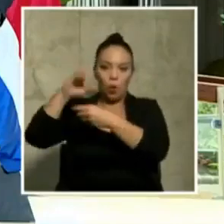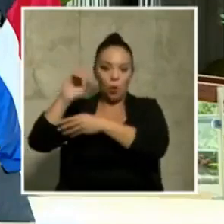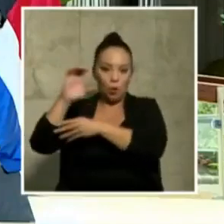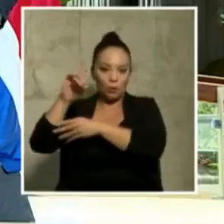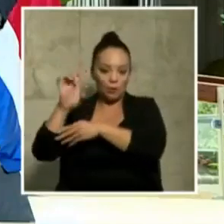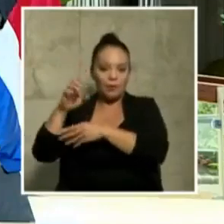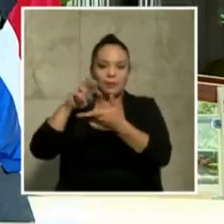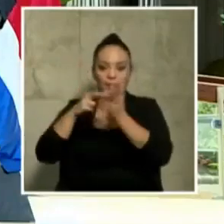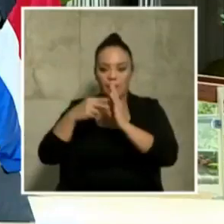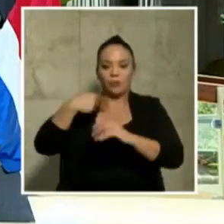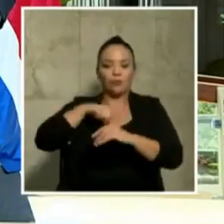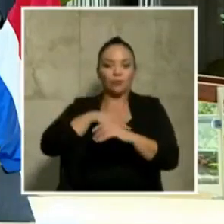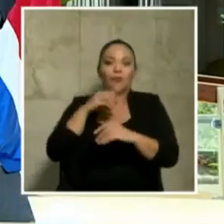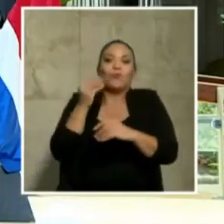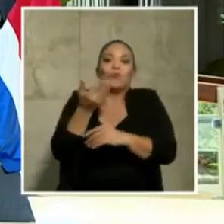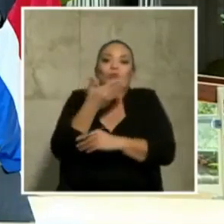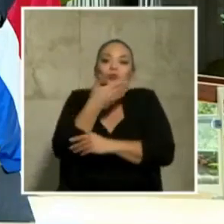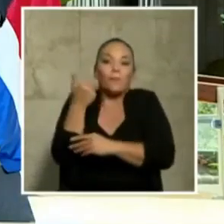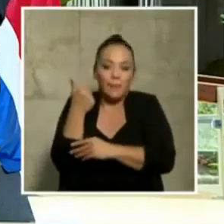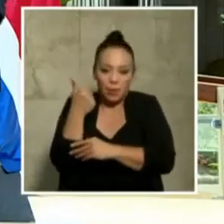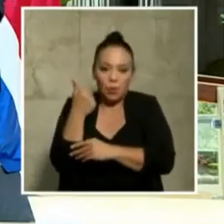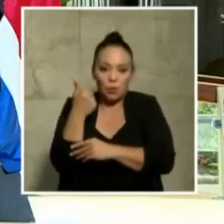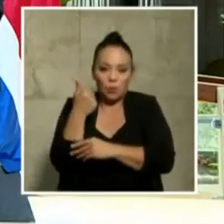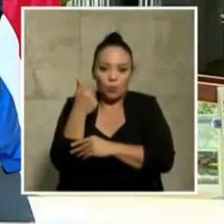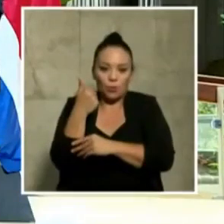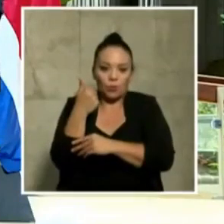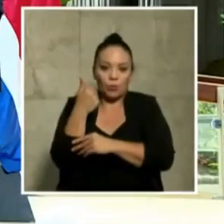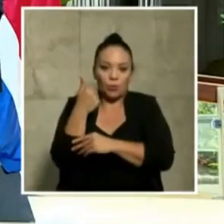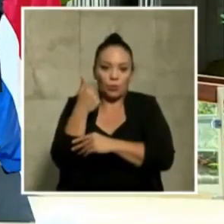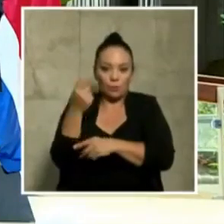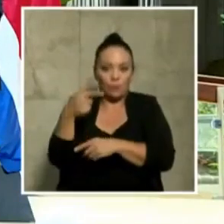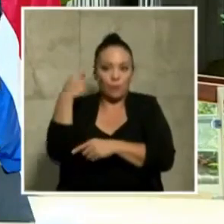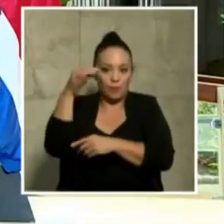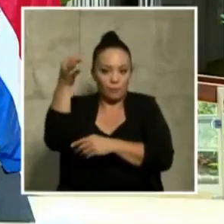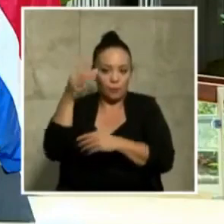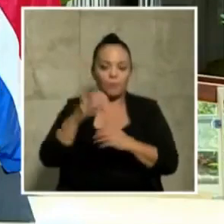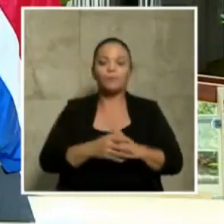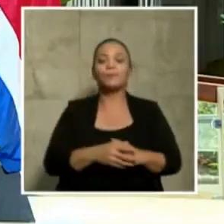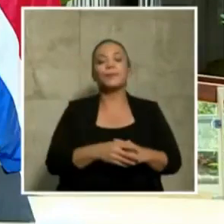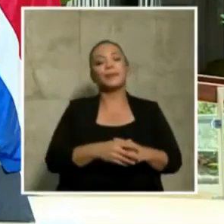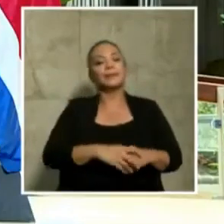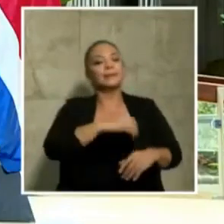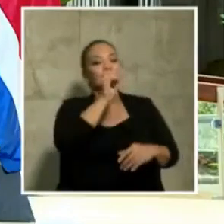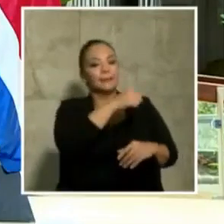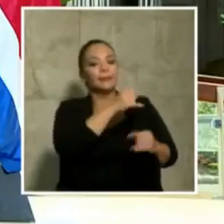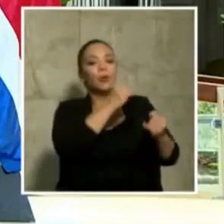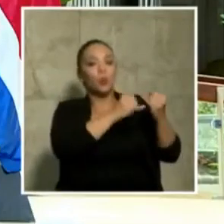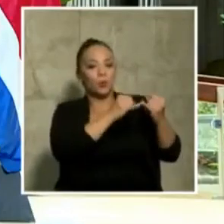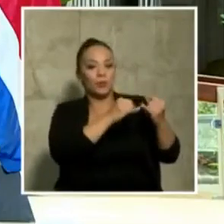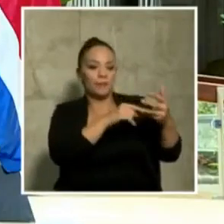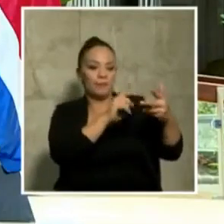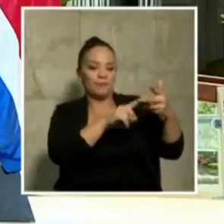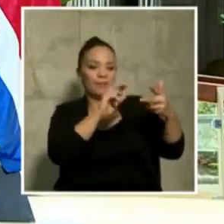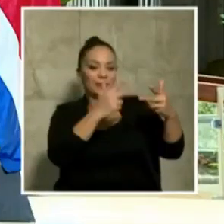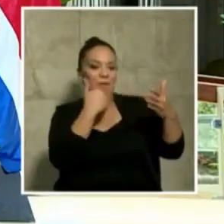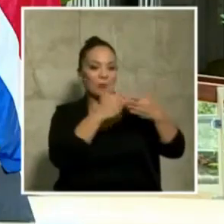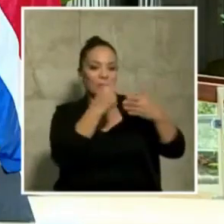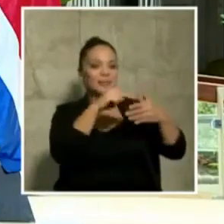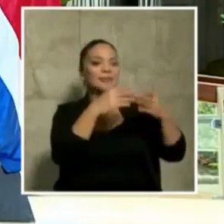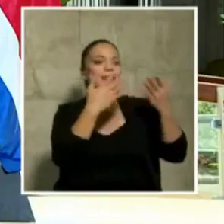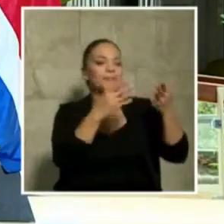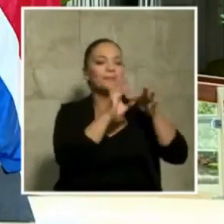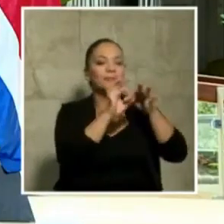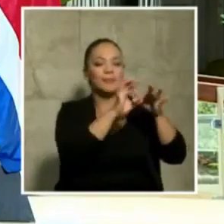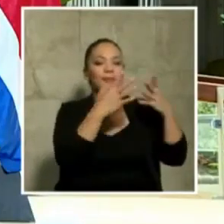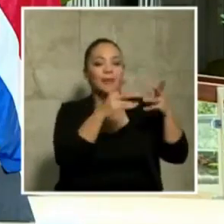todavía adelantando más para el próximo reporte. Así es. Y la última buena noticia que traía está relacionada con